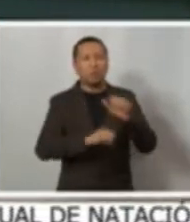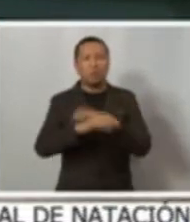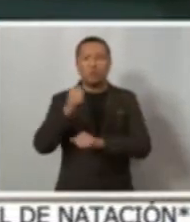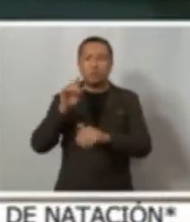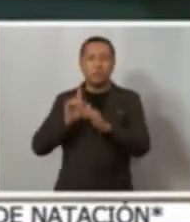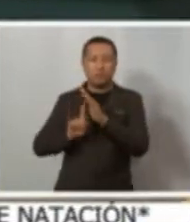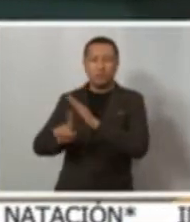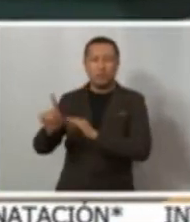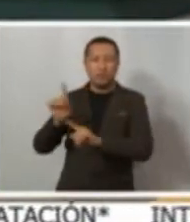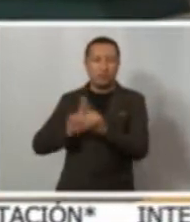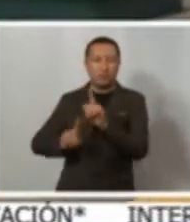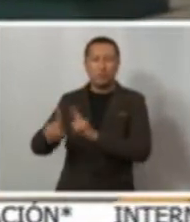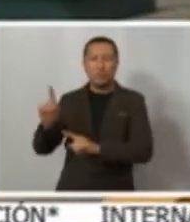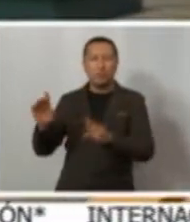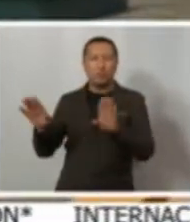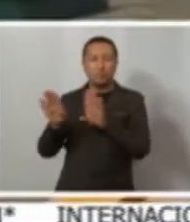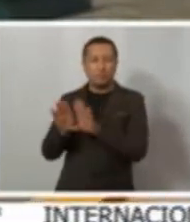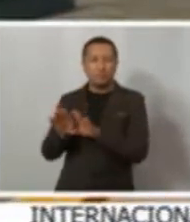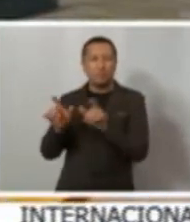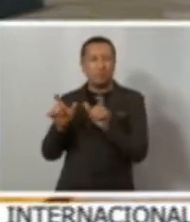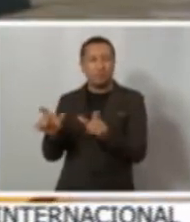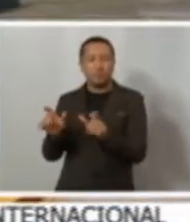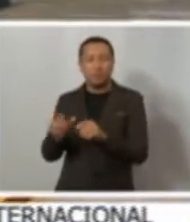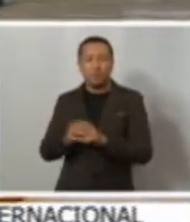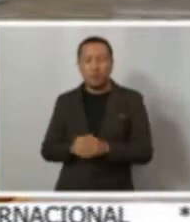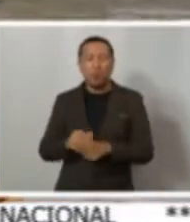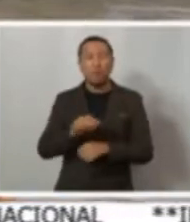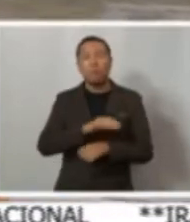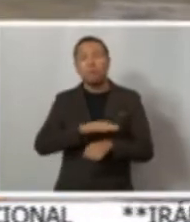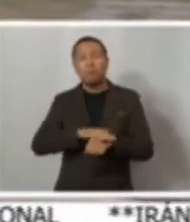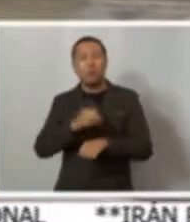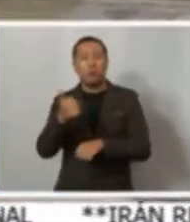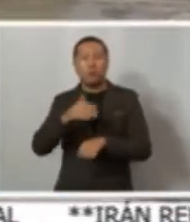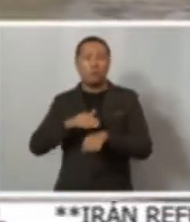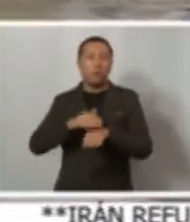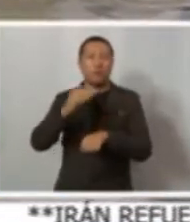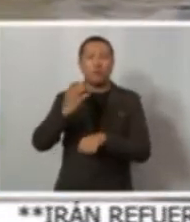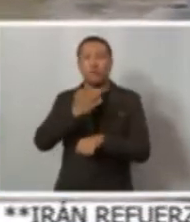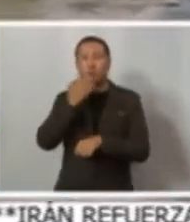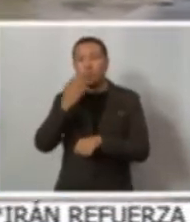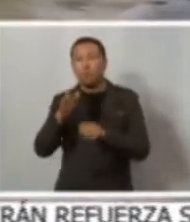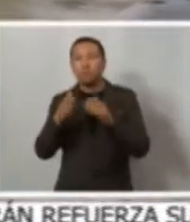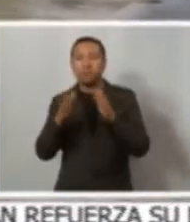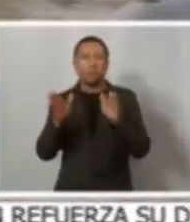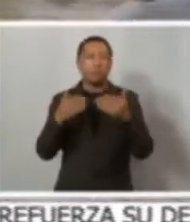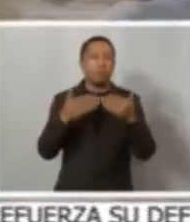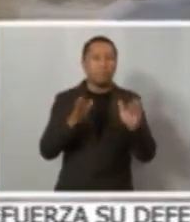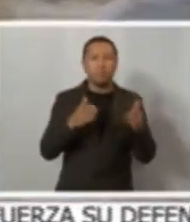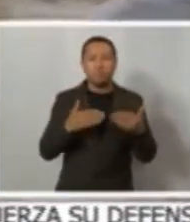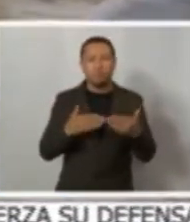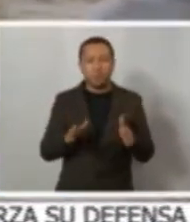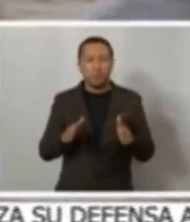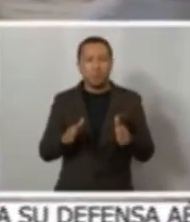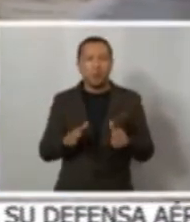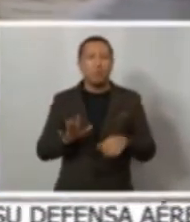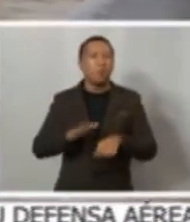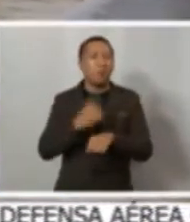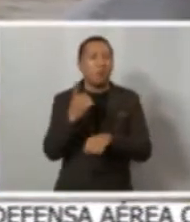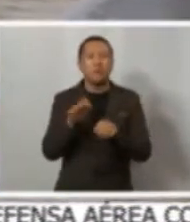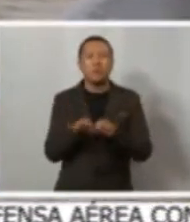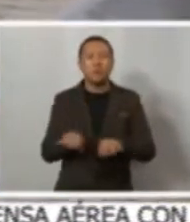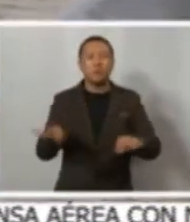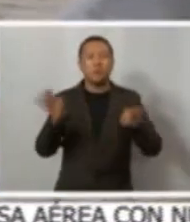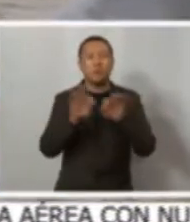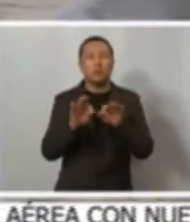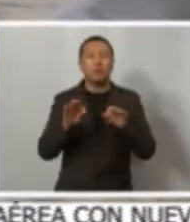por COVID-19, el gobierno se vio en la necesidad de abrir más escuelas para albergar a la población vulnerable, respetando la sana distancia